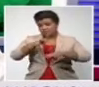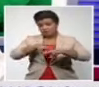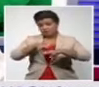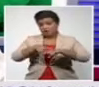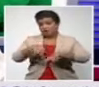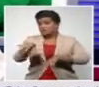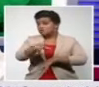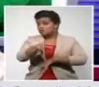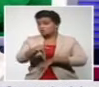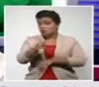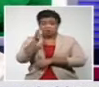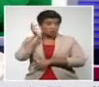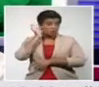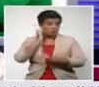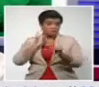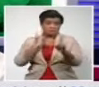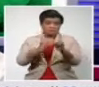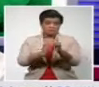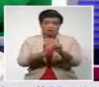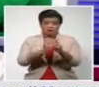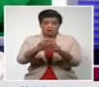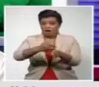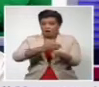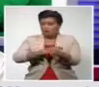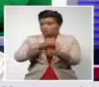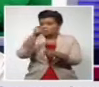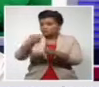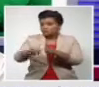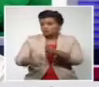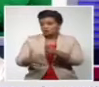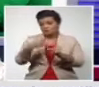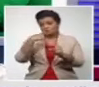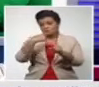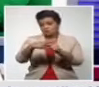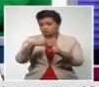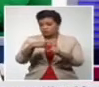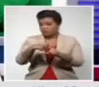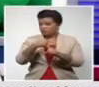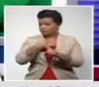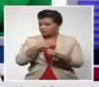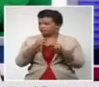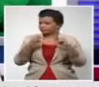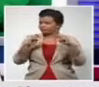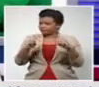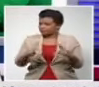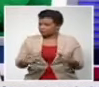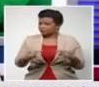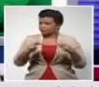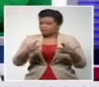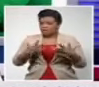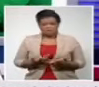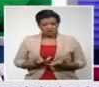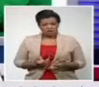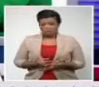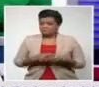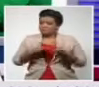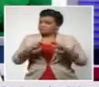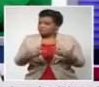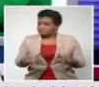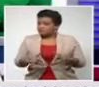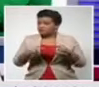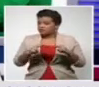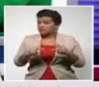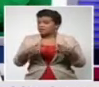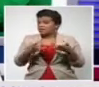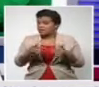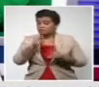contacto de un caso confirmado previamente. No me canso de reiterar el valor que tiene este